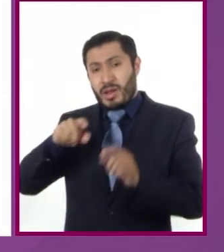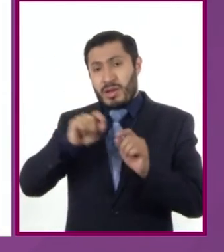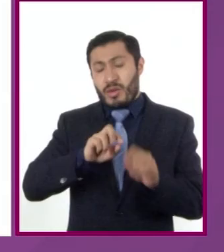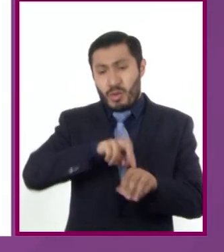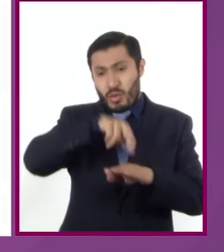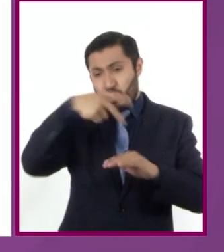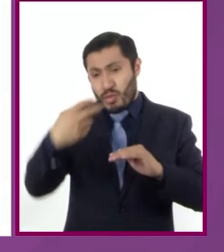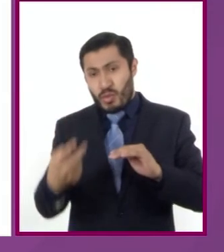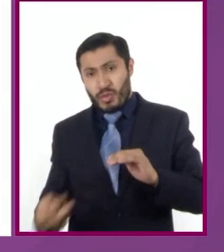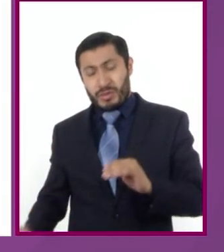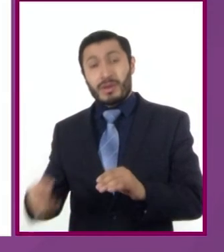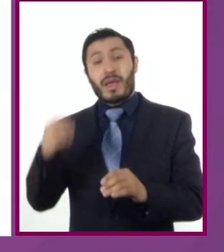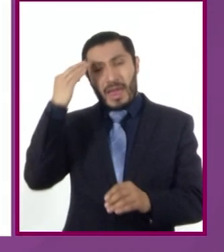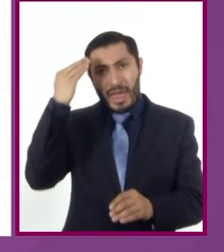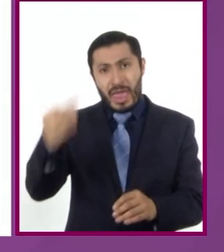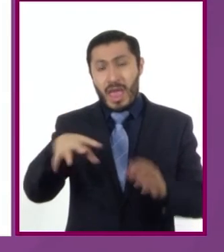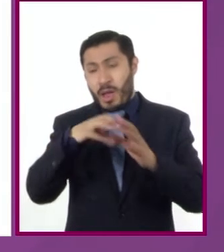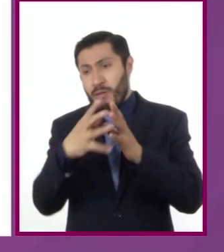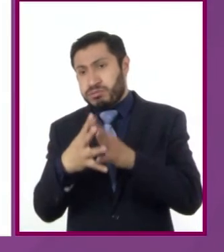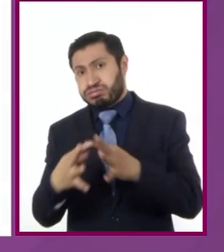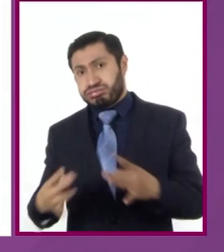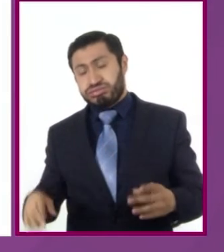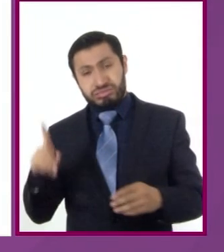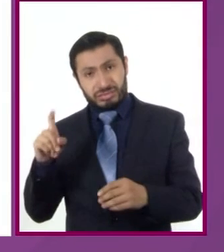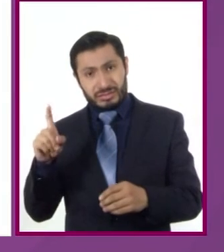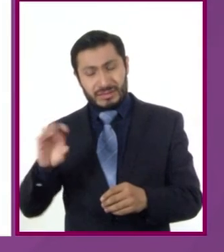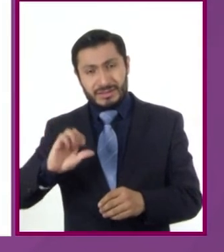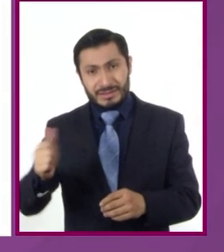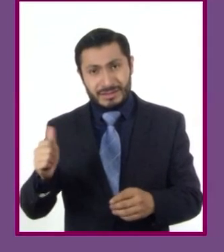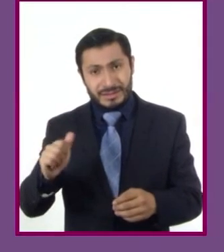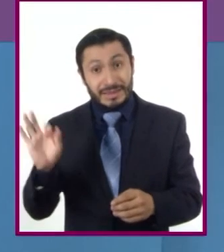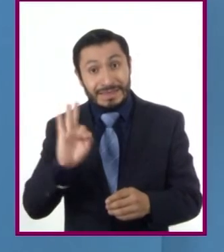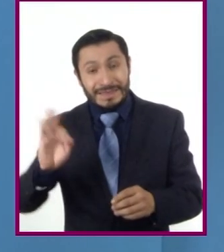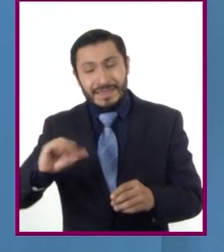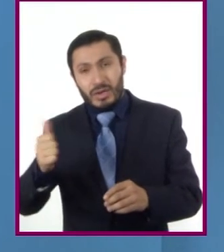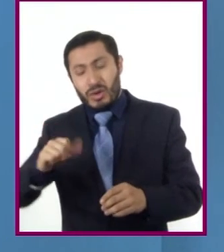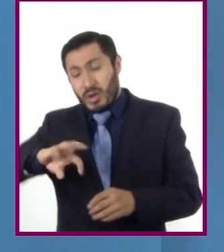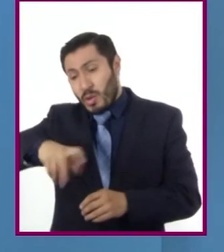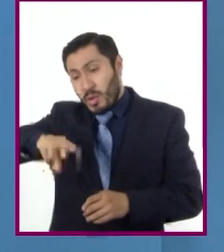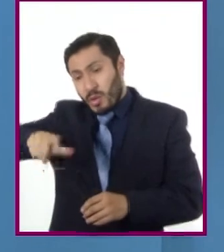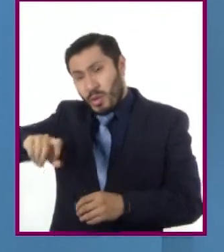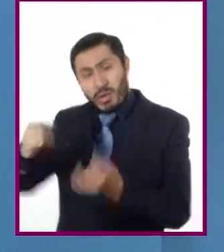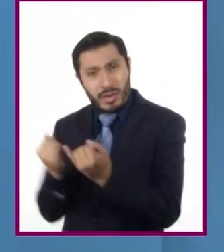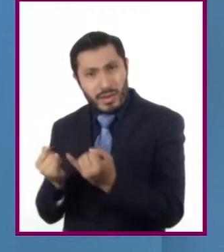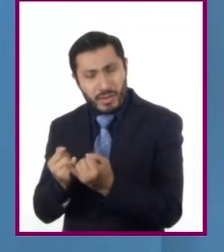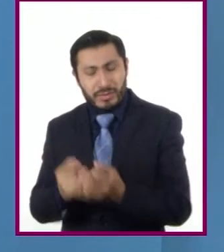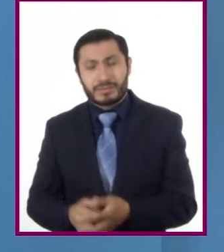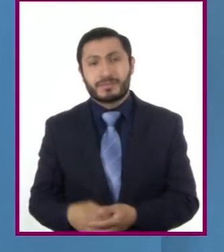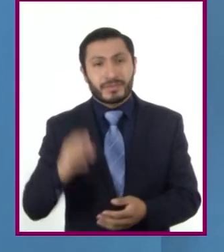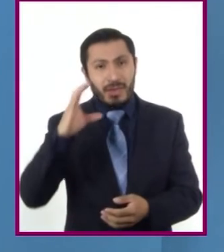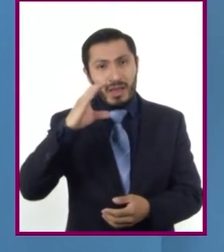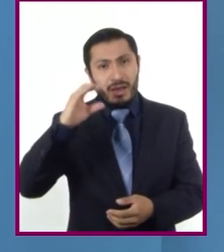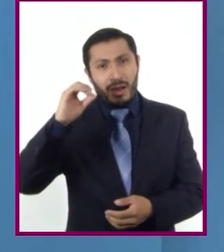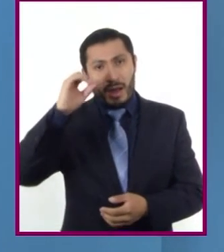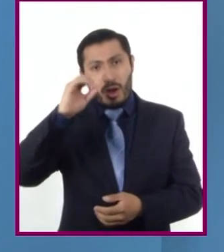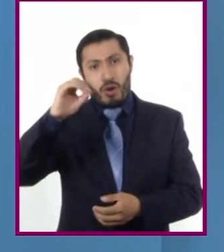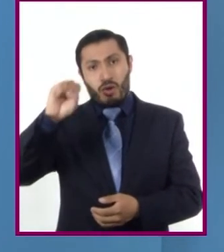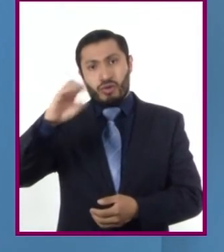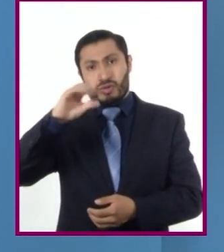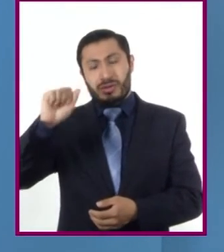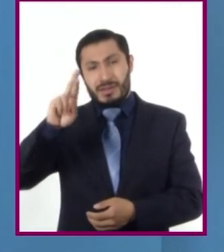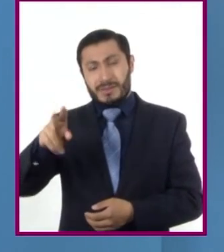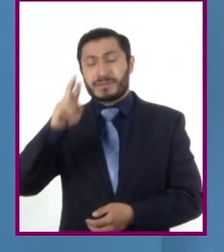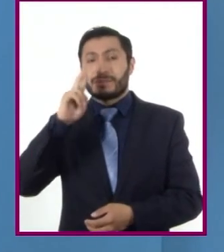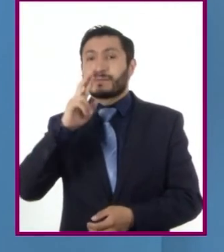tiempo que tardará en vaciarse si se abren más llaves del mismo tipo. Oscar identificó las razones y las comparó entre